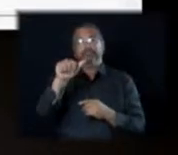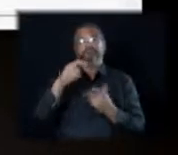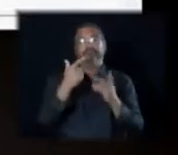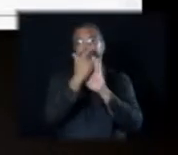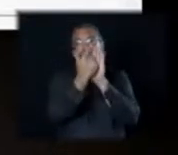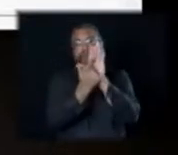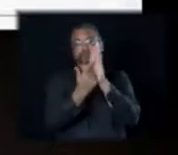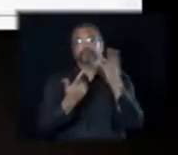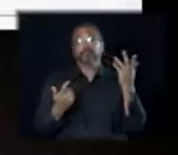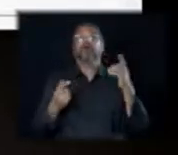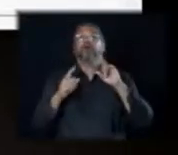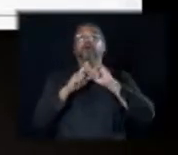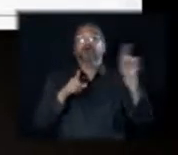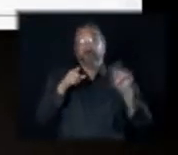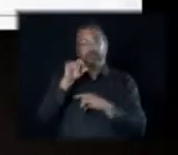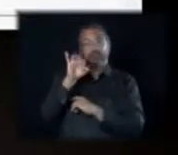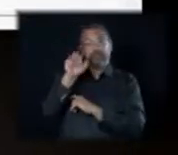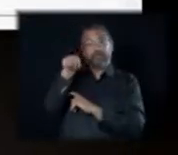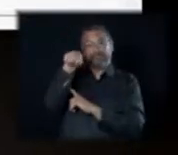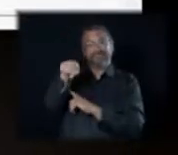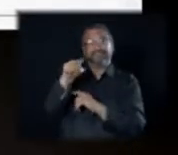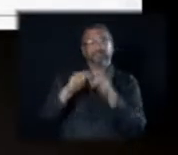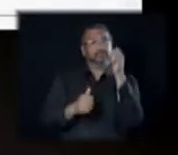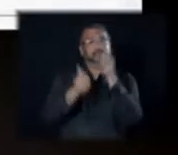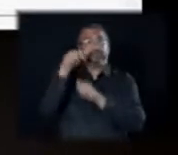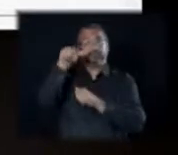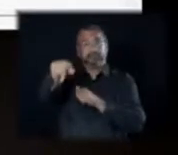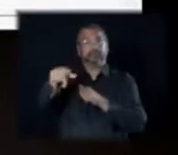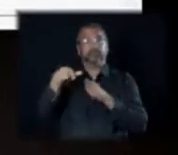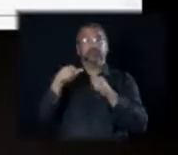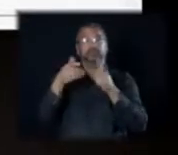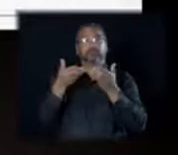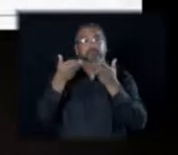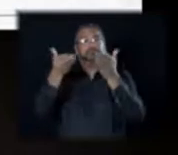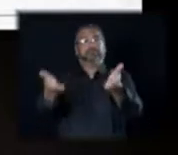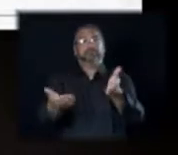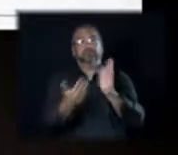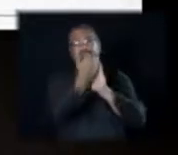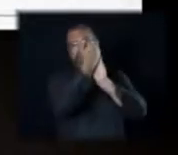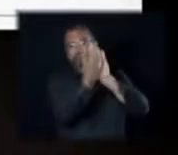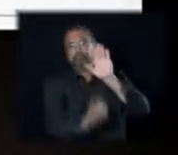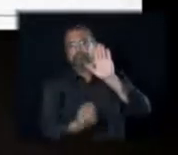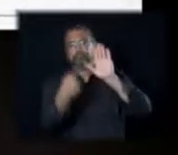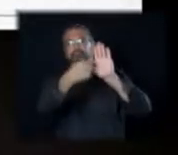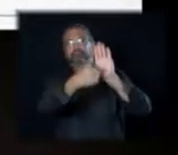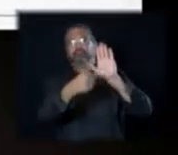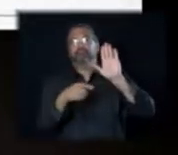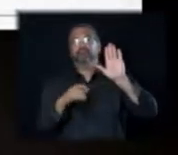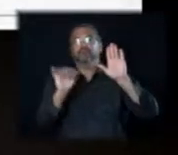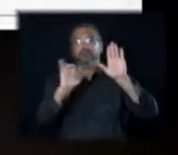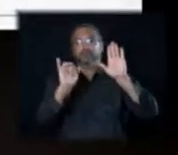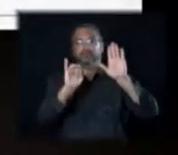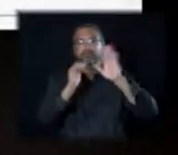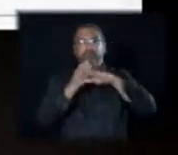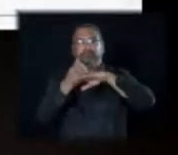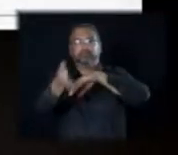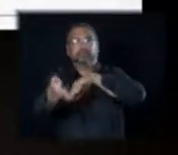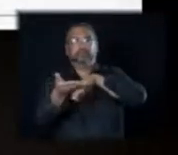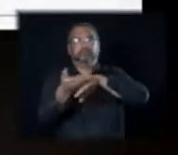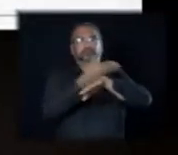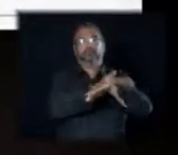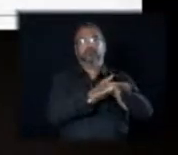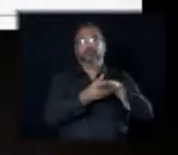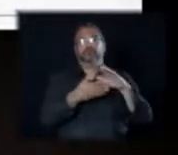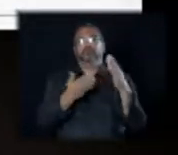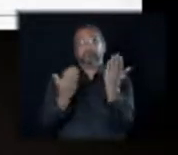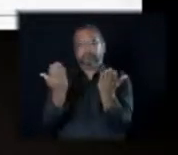la primera es el IRS, que son los fondos de la prepetición de la cuenta segregada